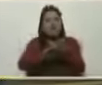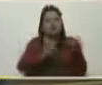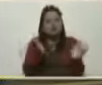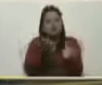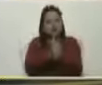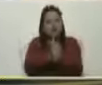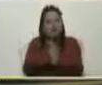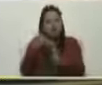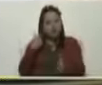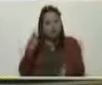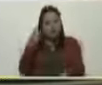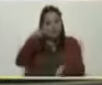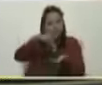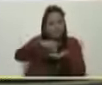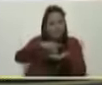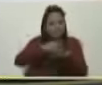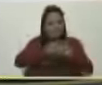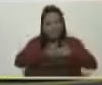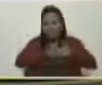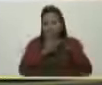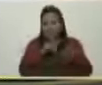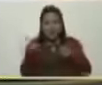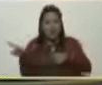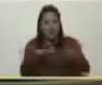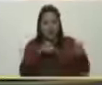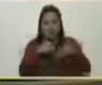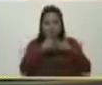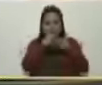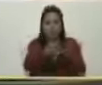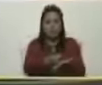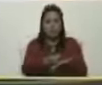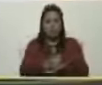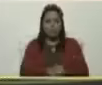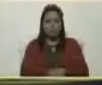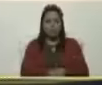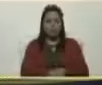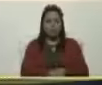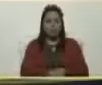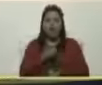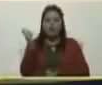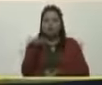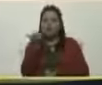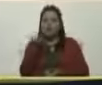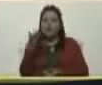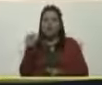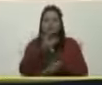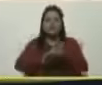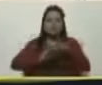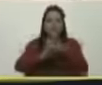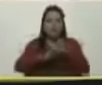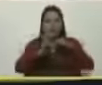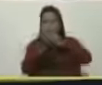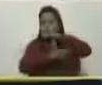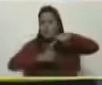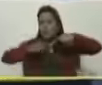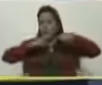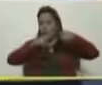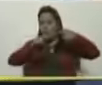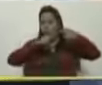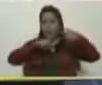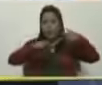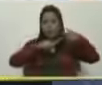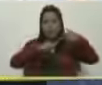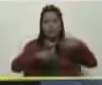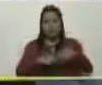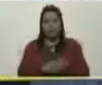yo estoy aquí presto y dispuesto a ayudar para buscarle soluciones a los diversos problemas. Y